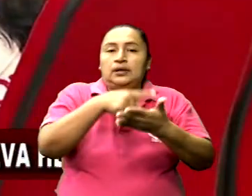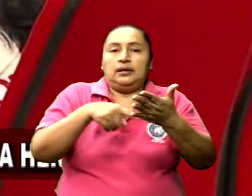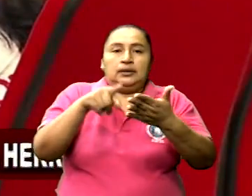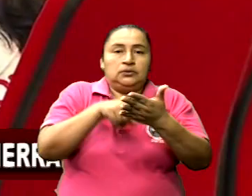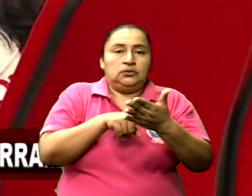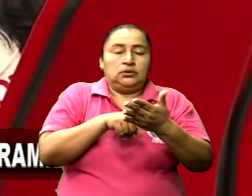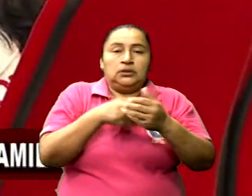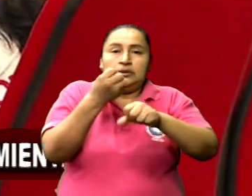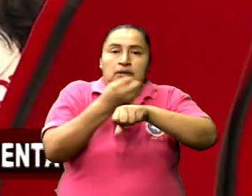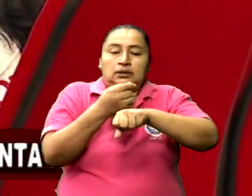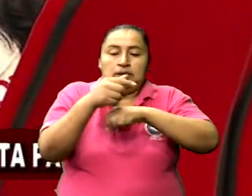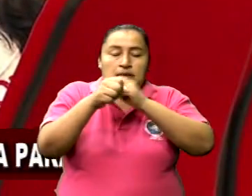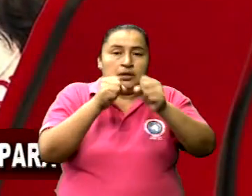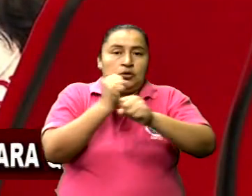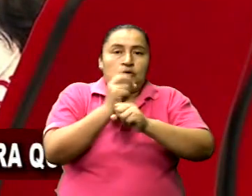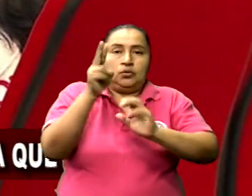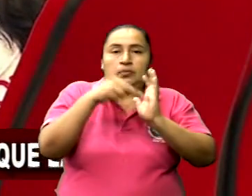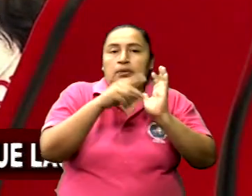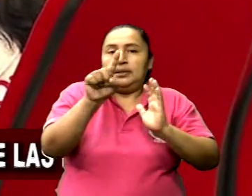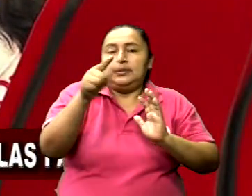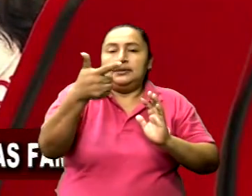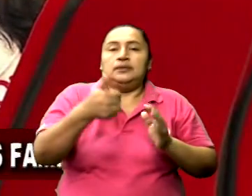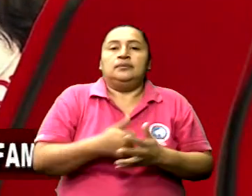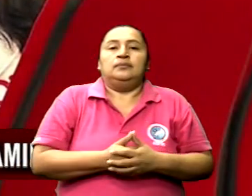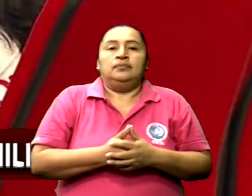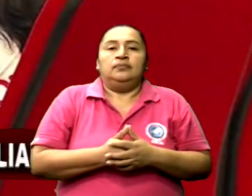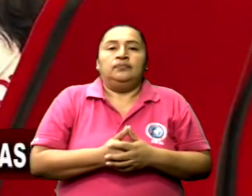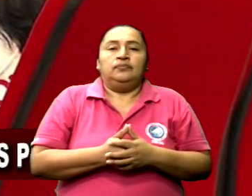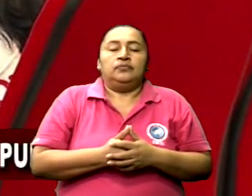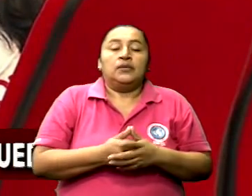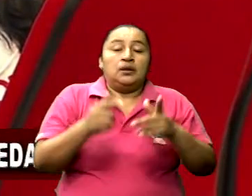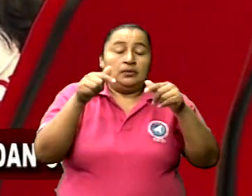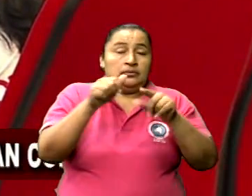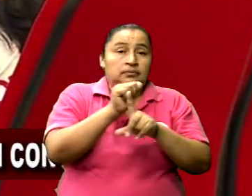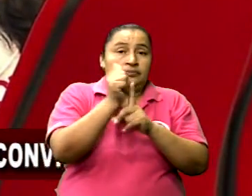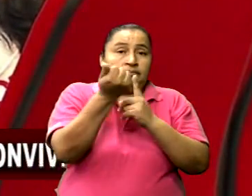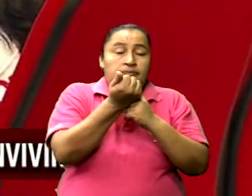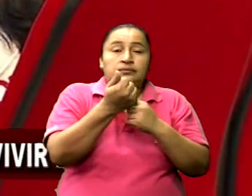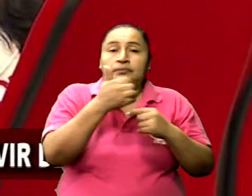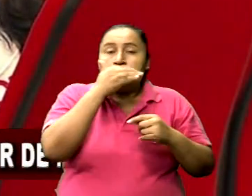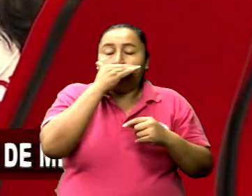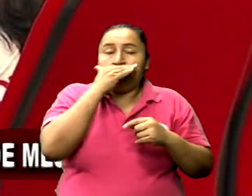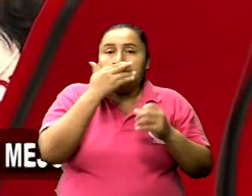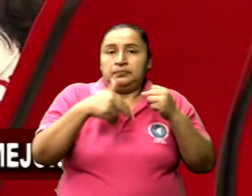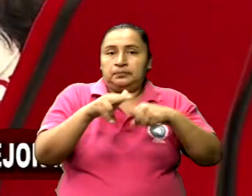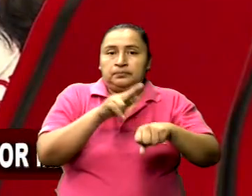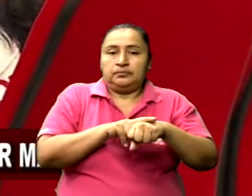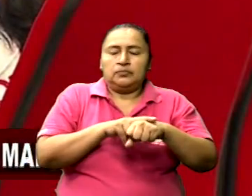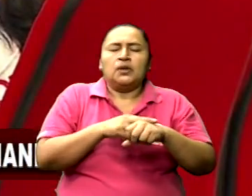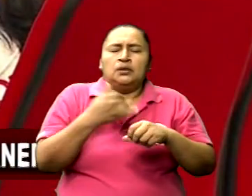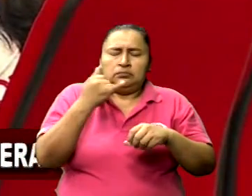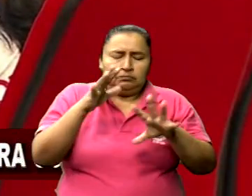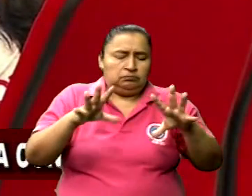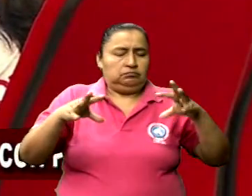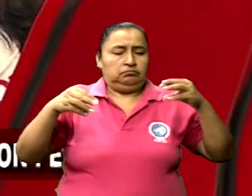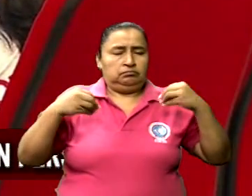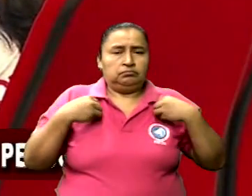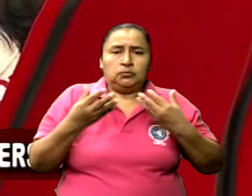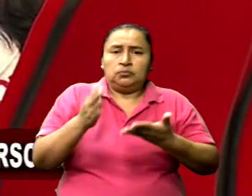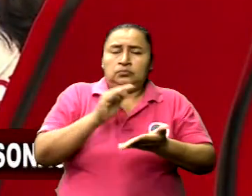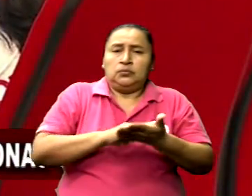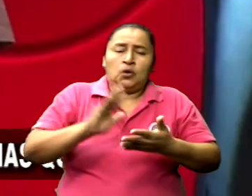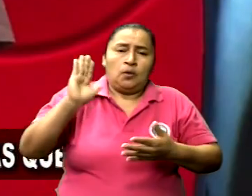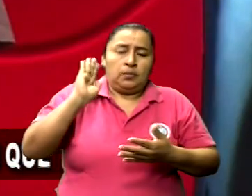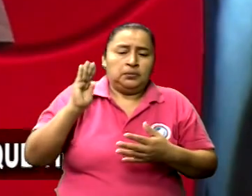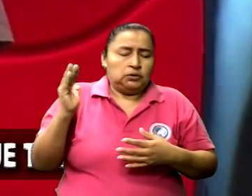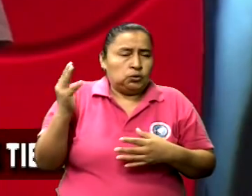municipales de este año 2017. La Asamblea Sandinista Nacional reitera el compromiso de